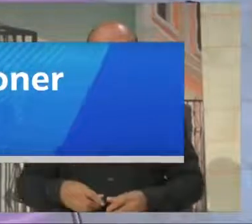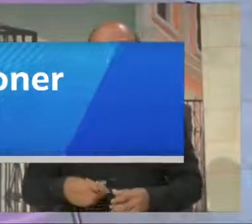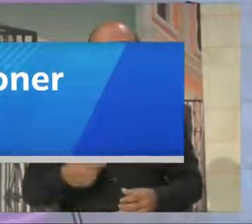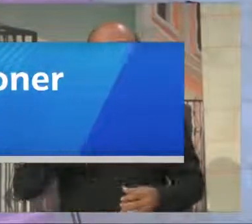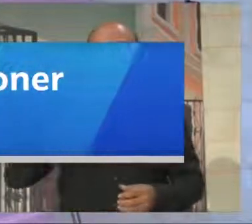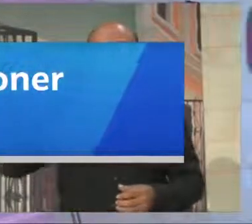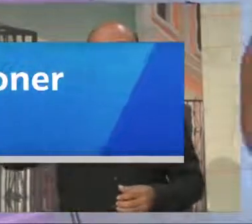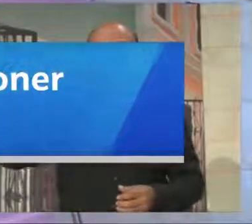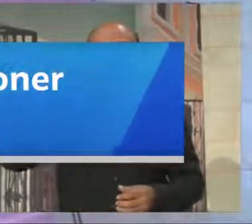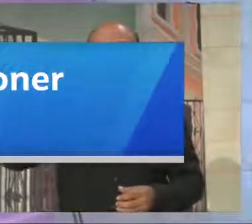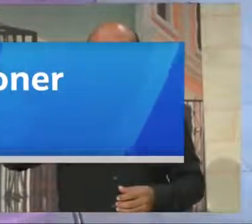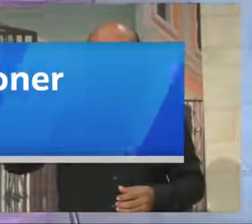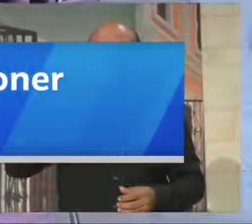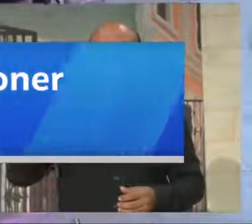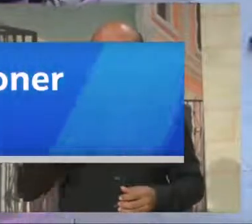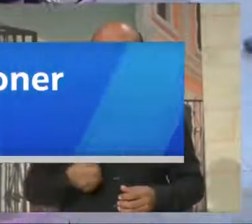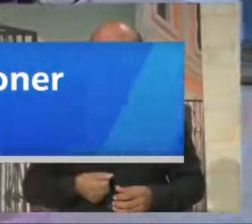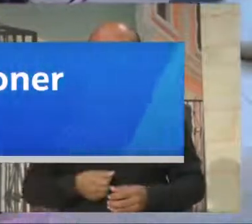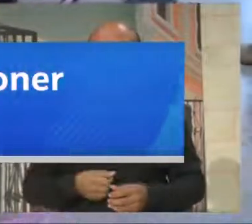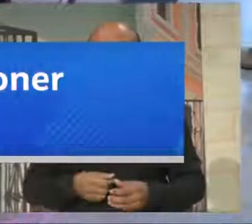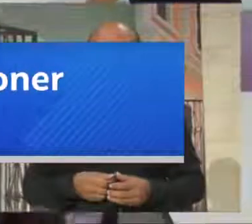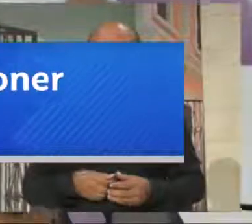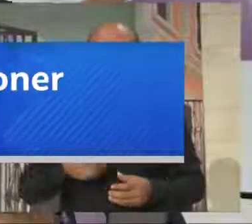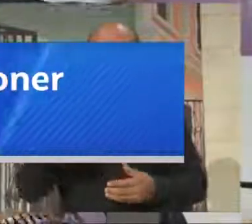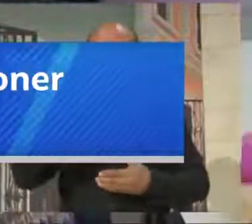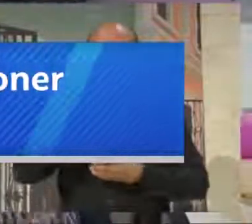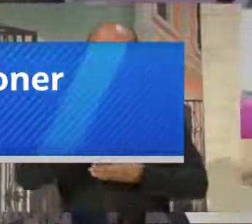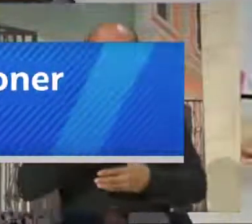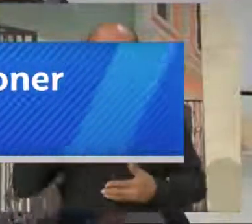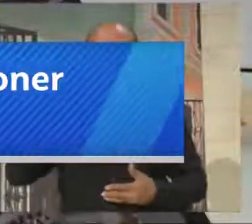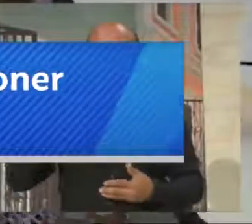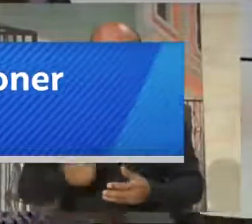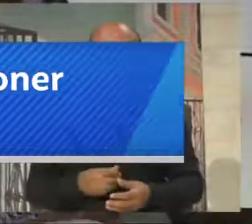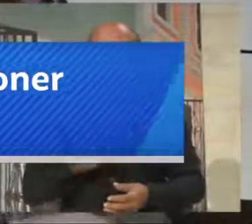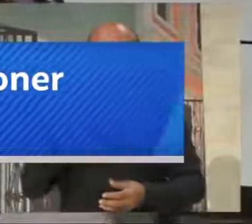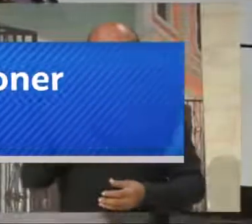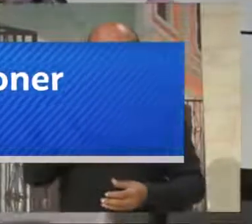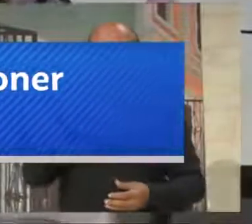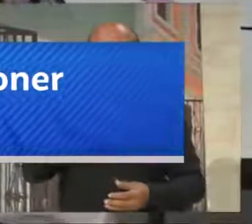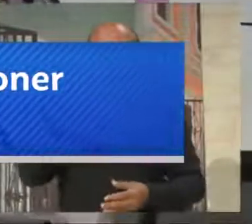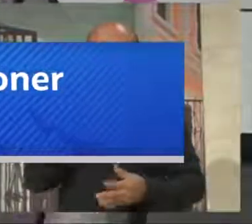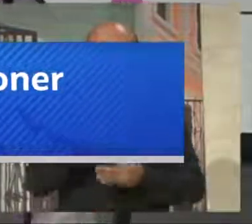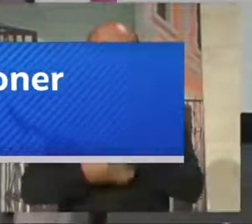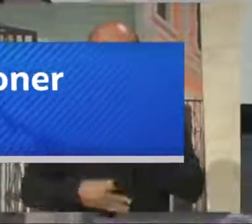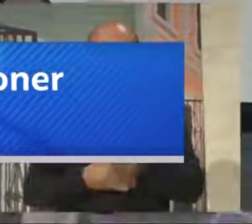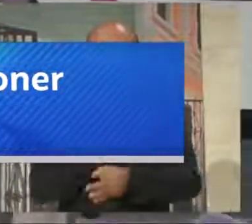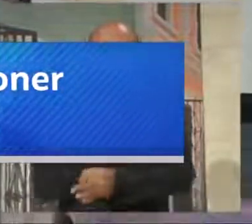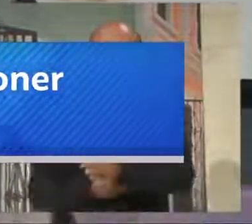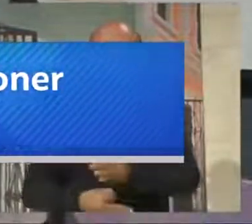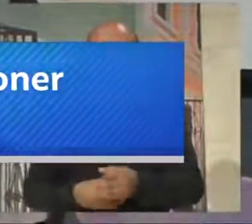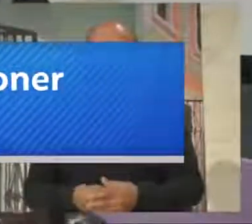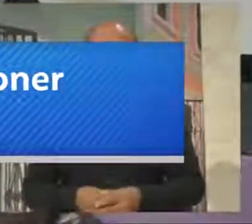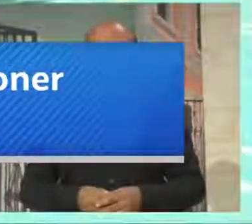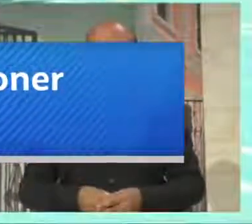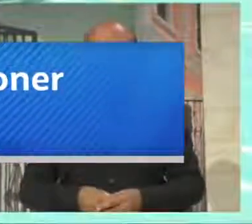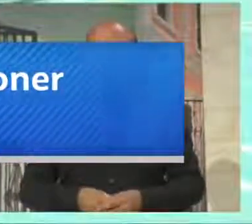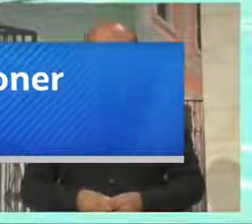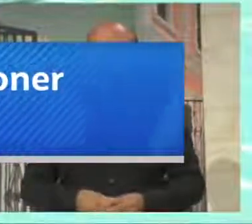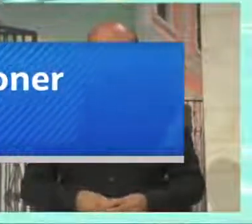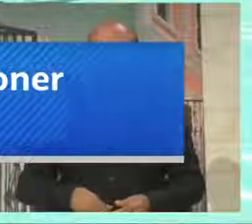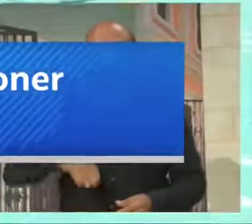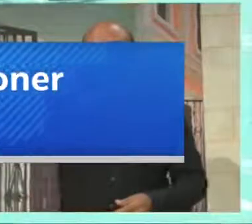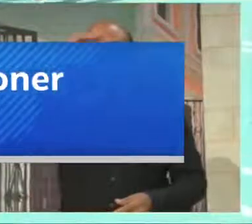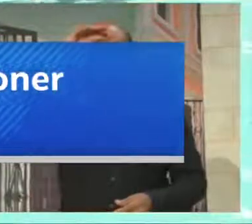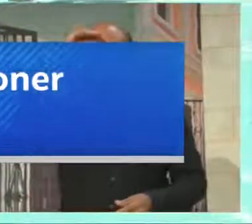algunas actividades o talleres, que es precisamente en donde el adulto dice, Yo voy a ir hoy a 3 talleres de los que